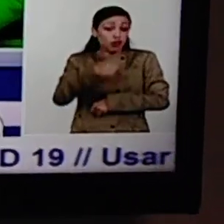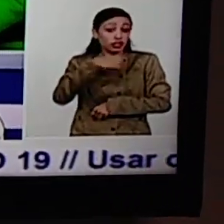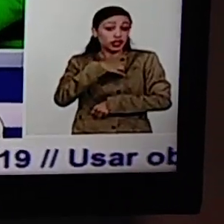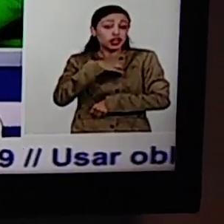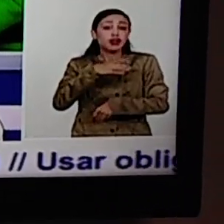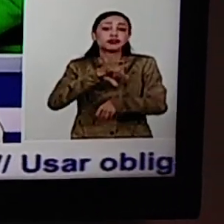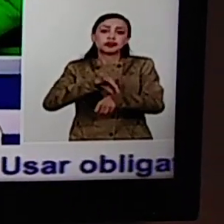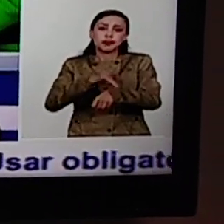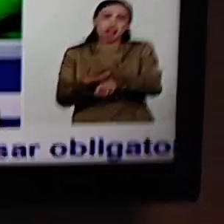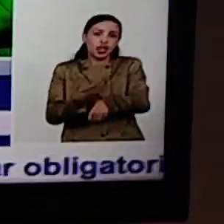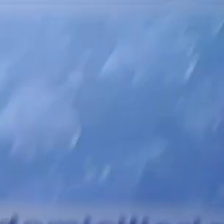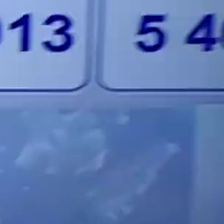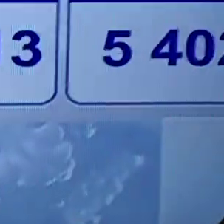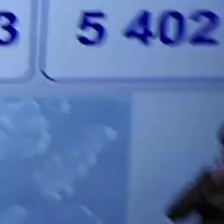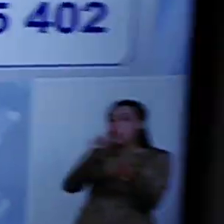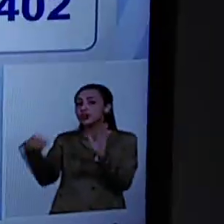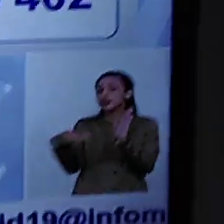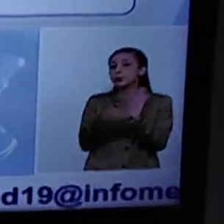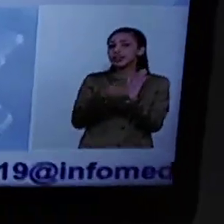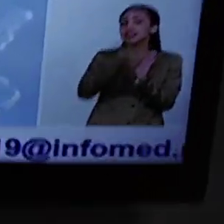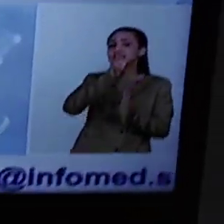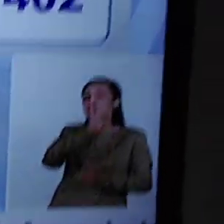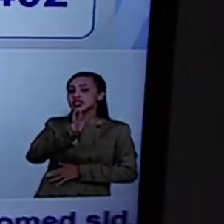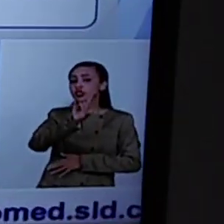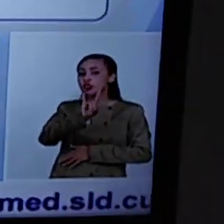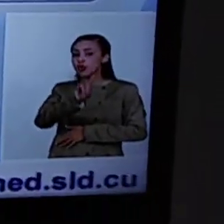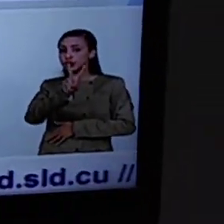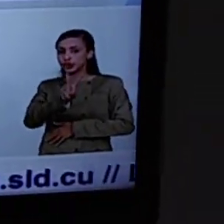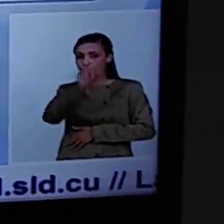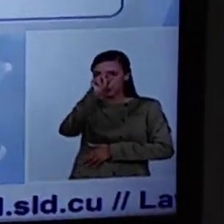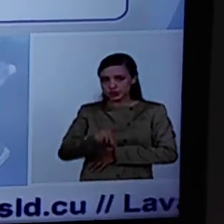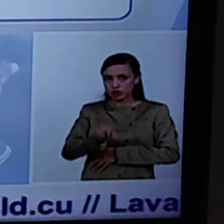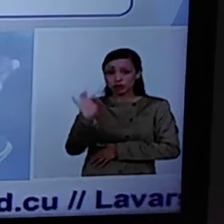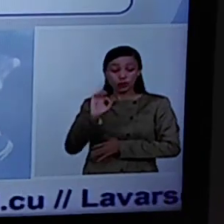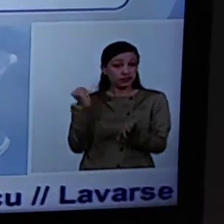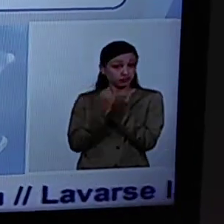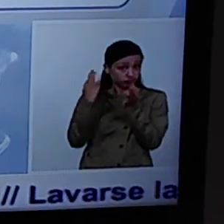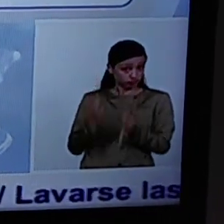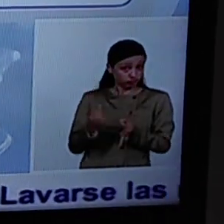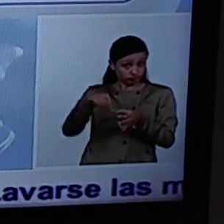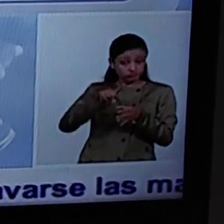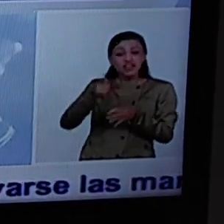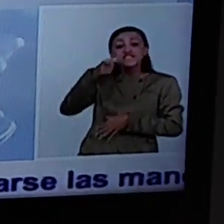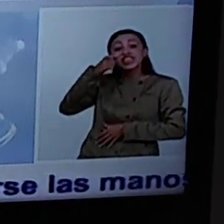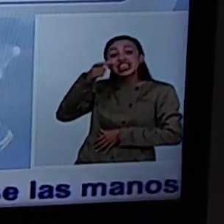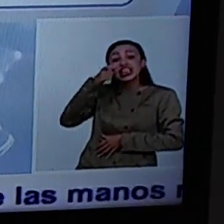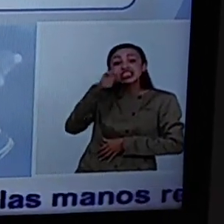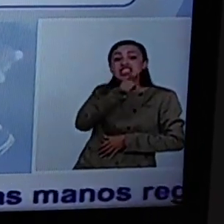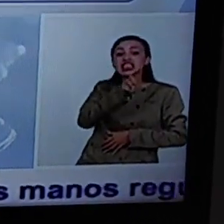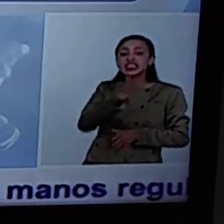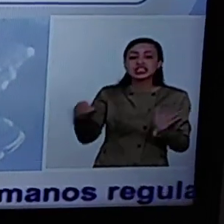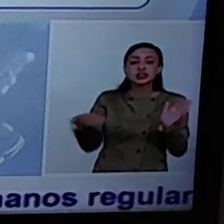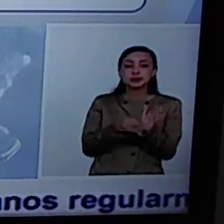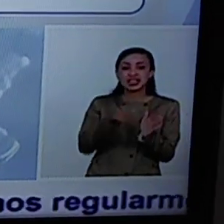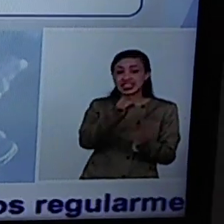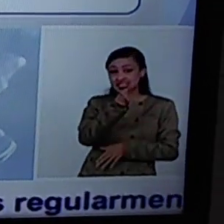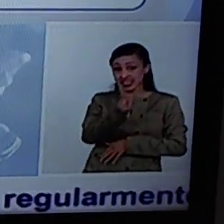y diabetes mellitus. 392 sospechosos, en vigilancia 13.013